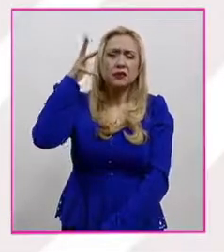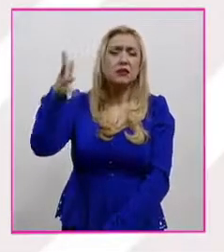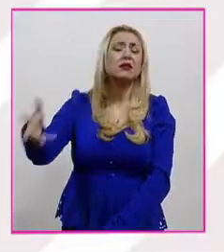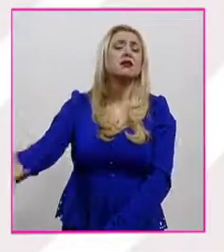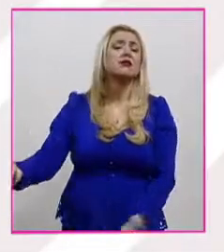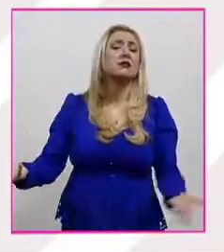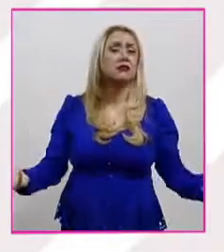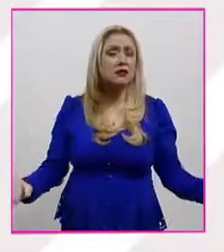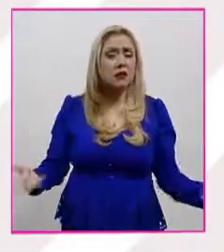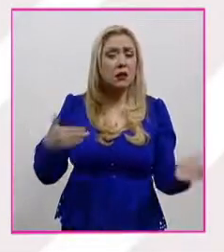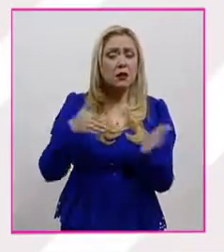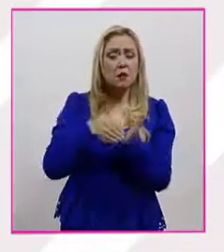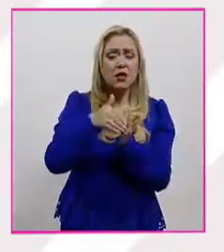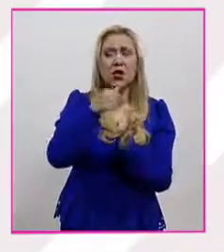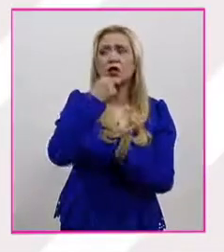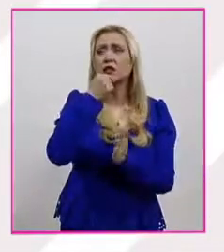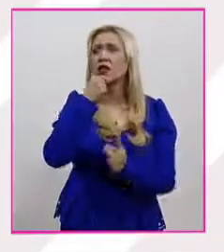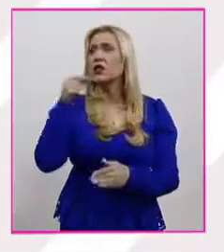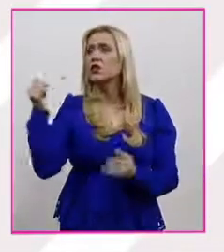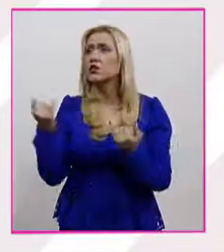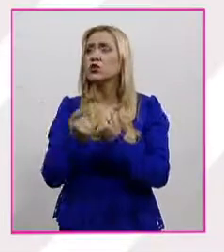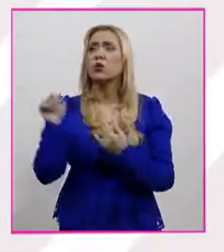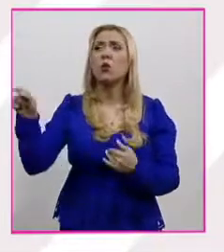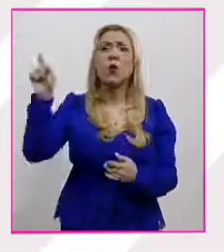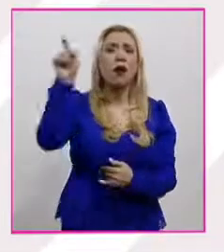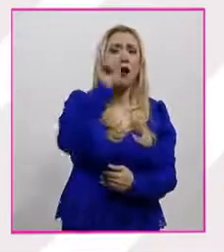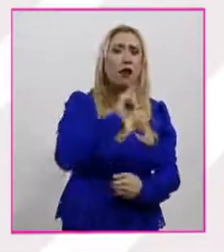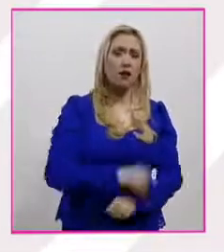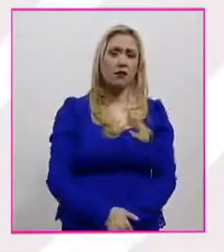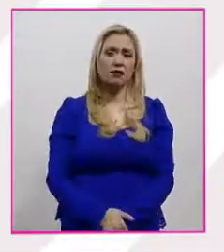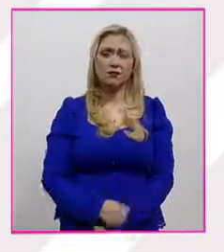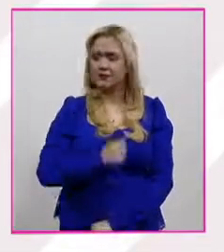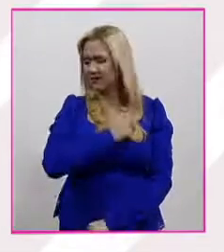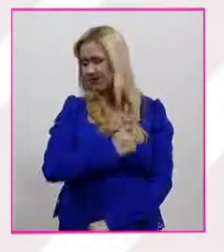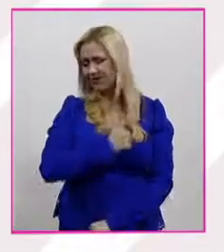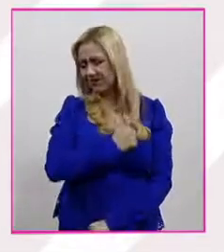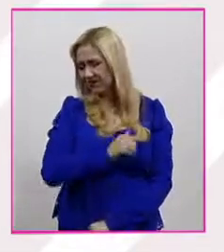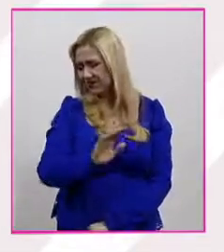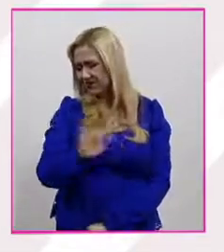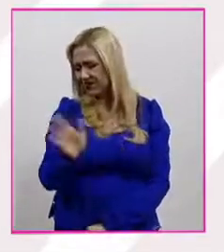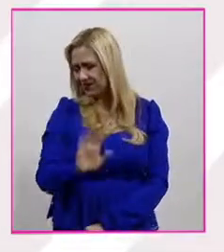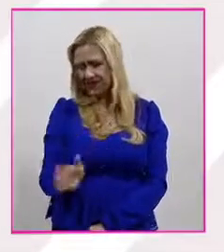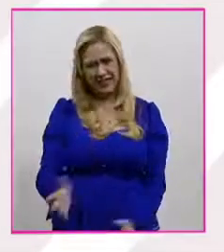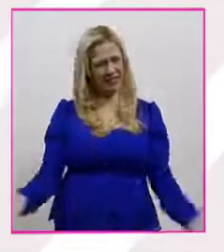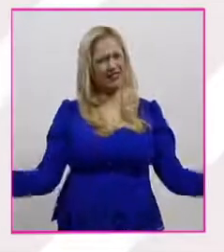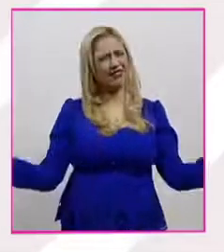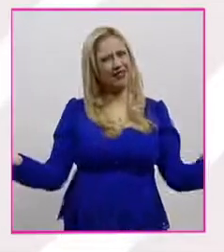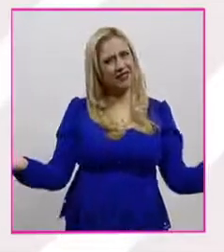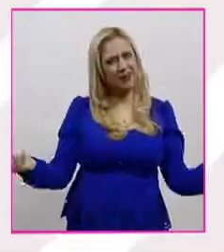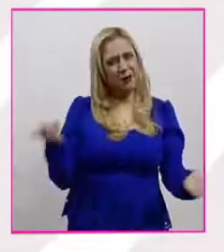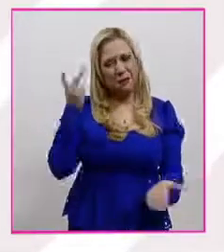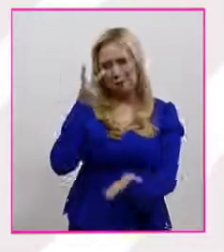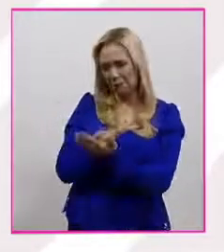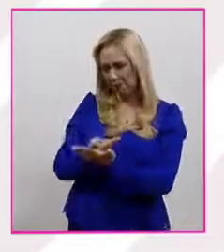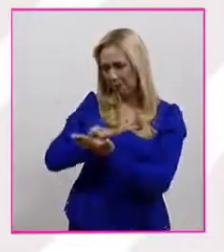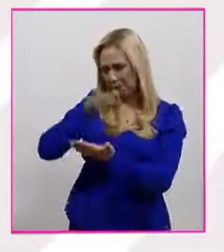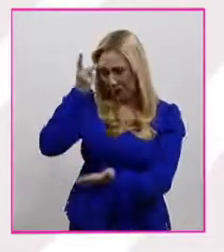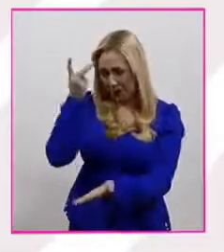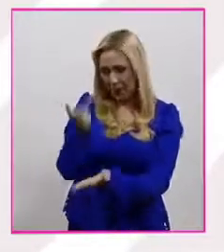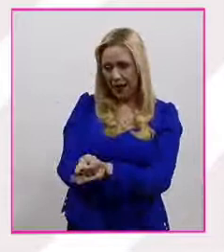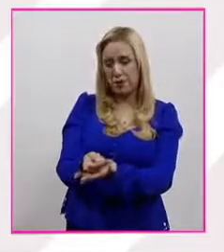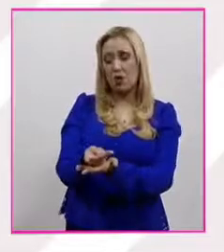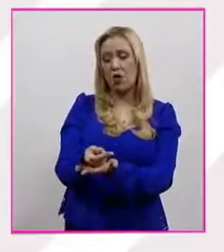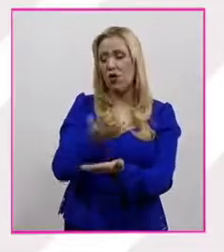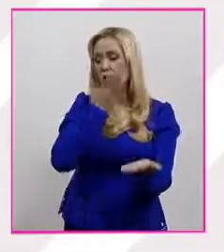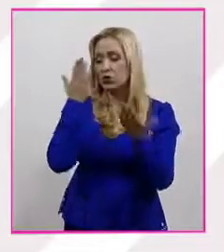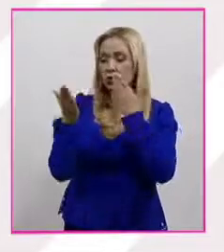de niños en la misma situación, ¿no? Y es donde la meritocracia se cae. O sea, no es posible que esa niña que vive en un pueblito,